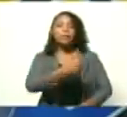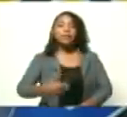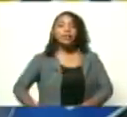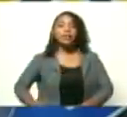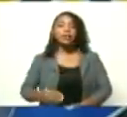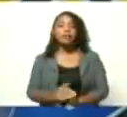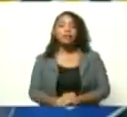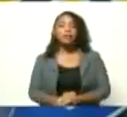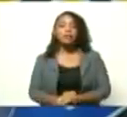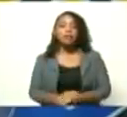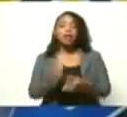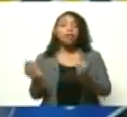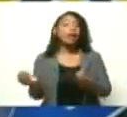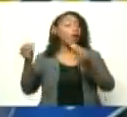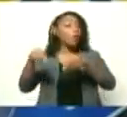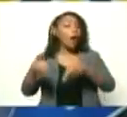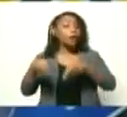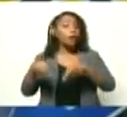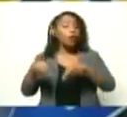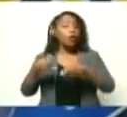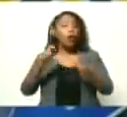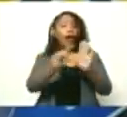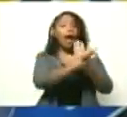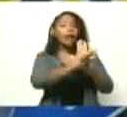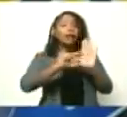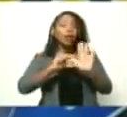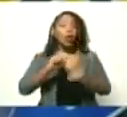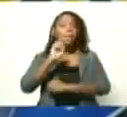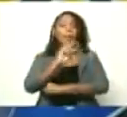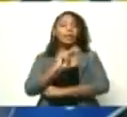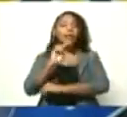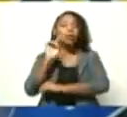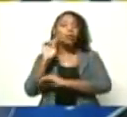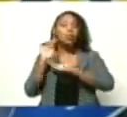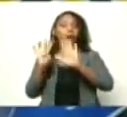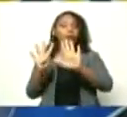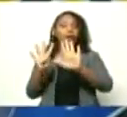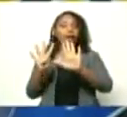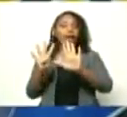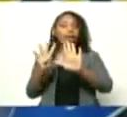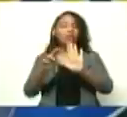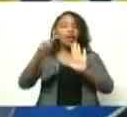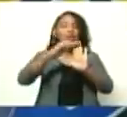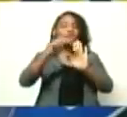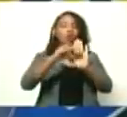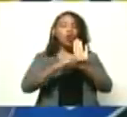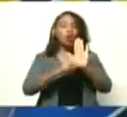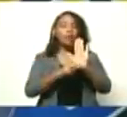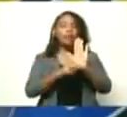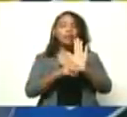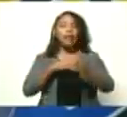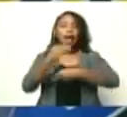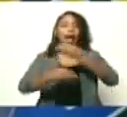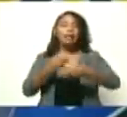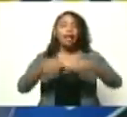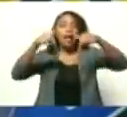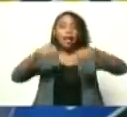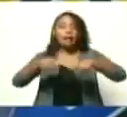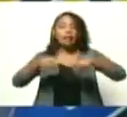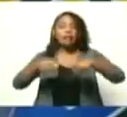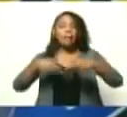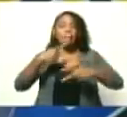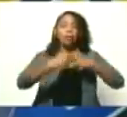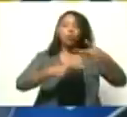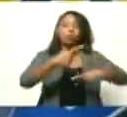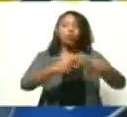presidente, de acuerdo con el artículo 29 de las normas que rigen este